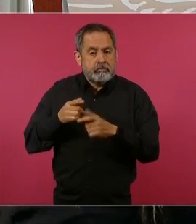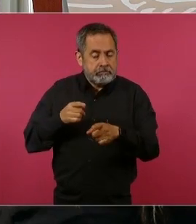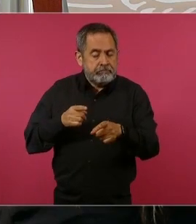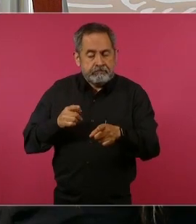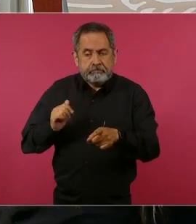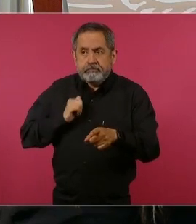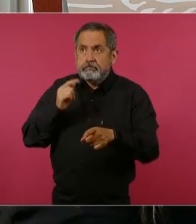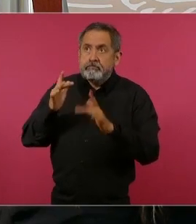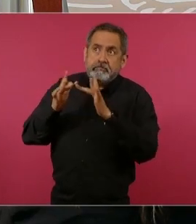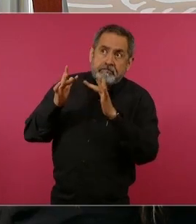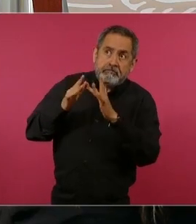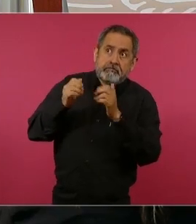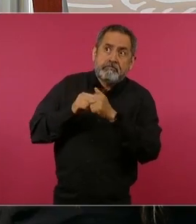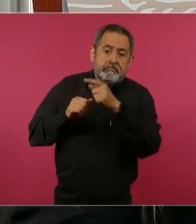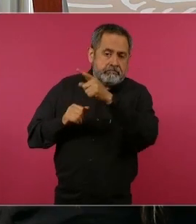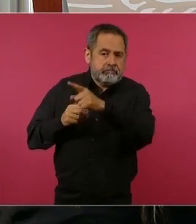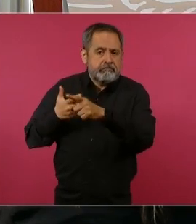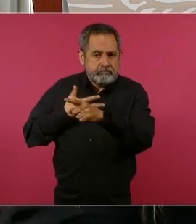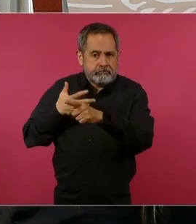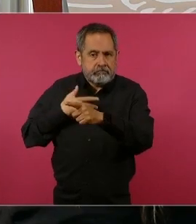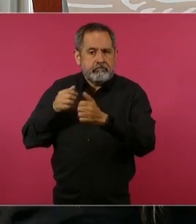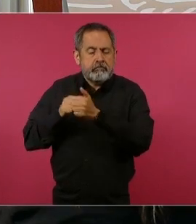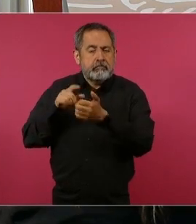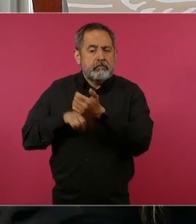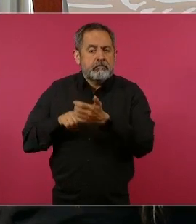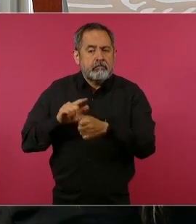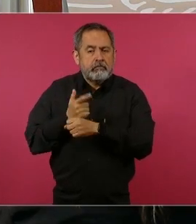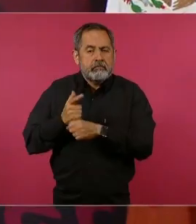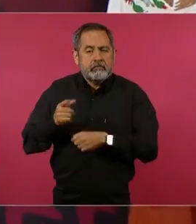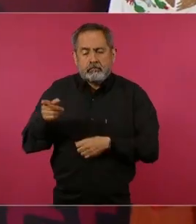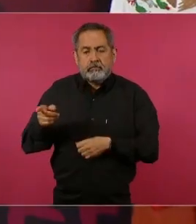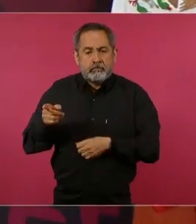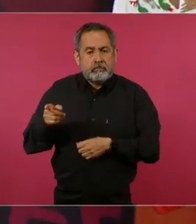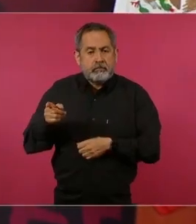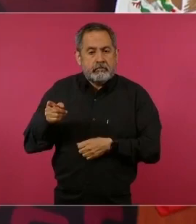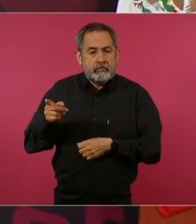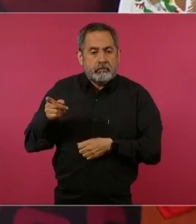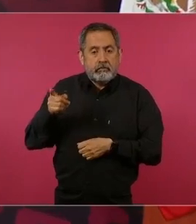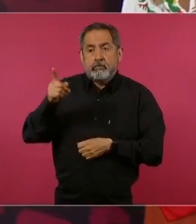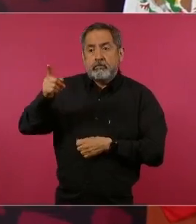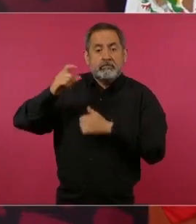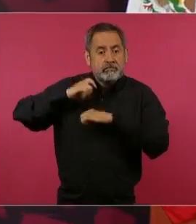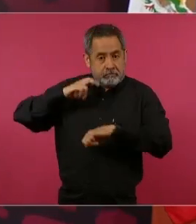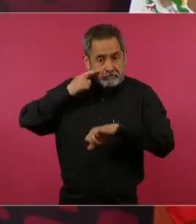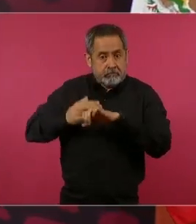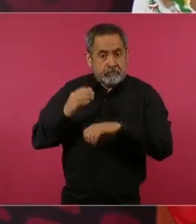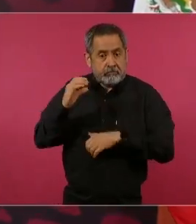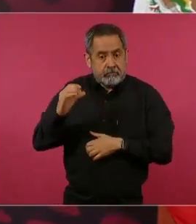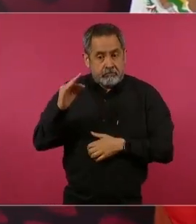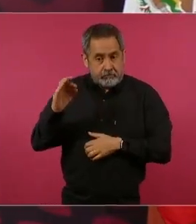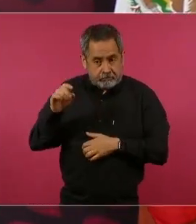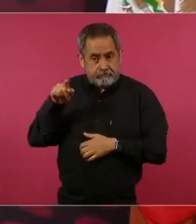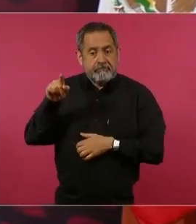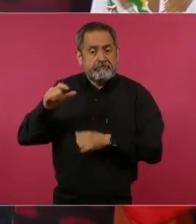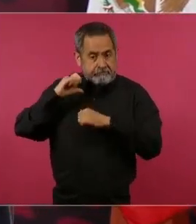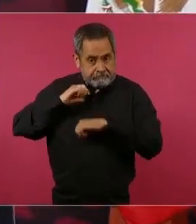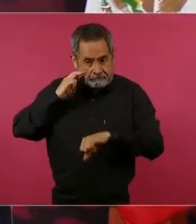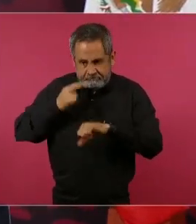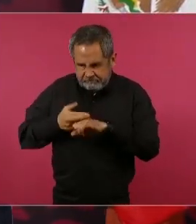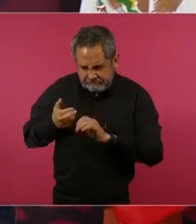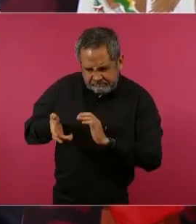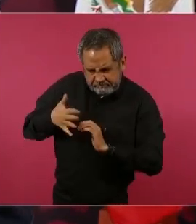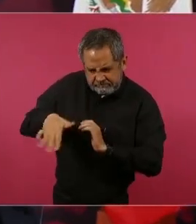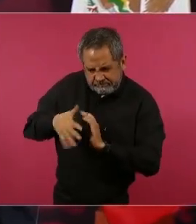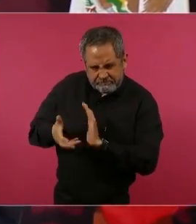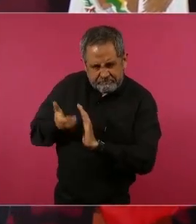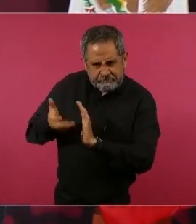aprovechando que estuvo con nosotros el licenciado Bartlett, y son los encargados del rescate,